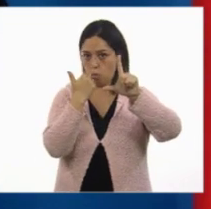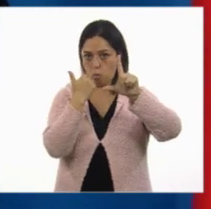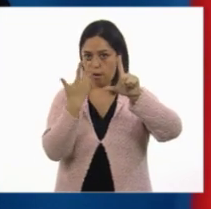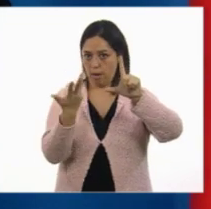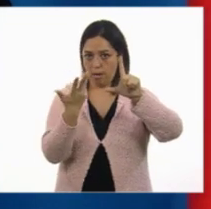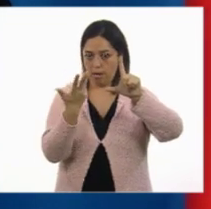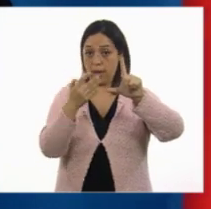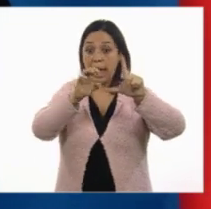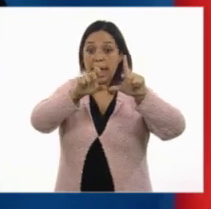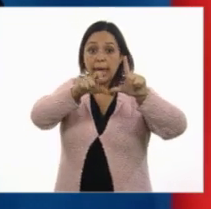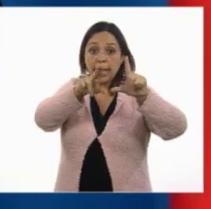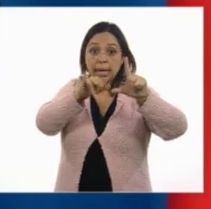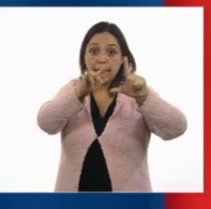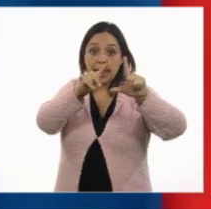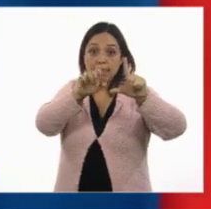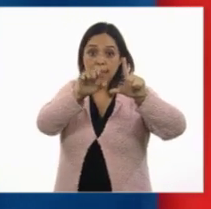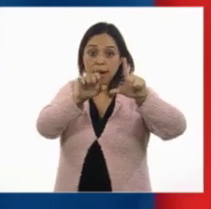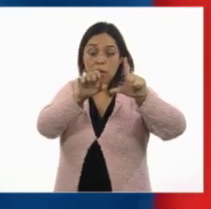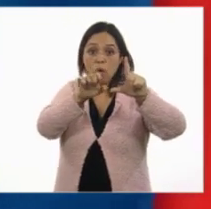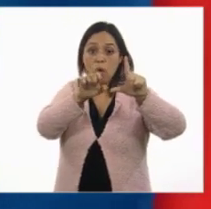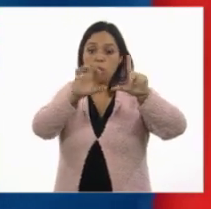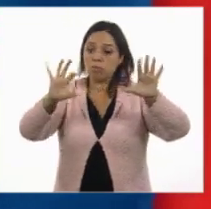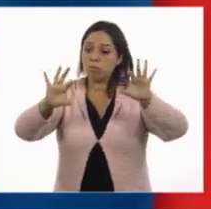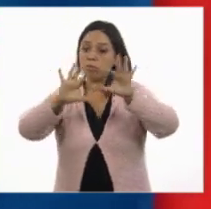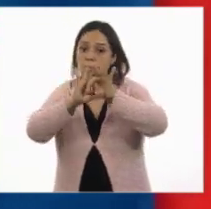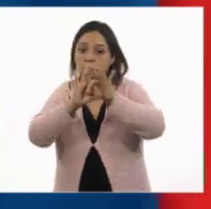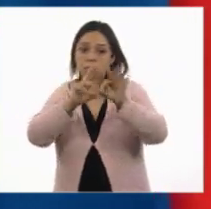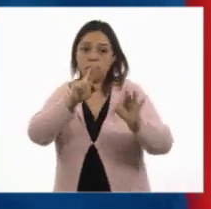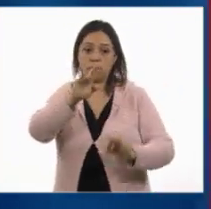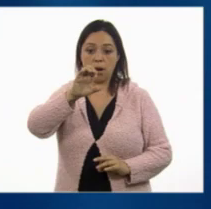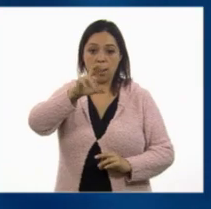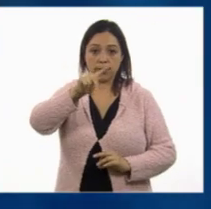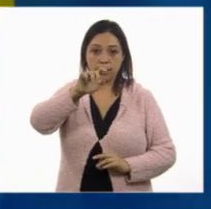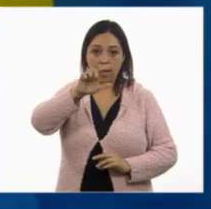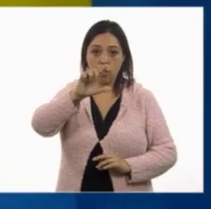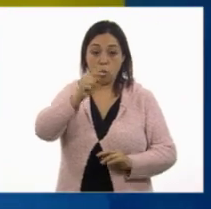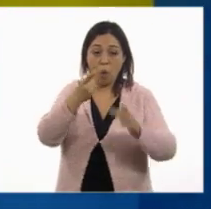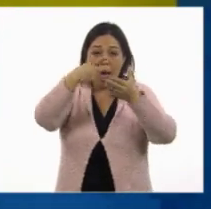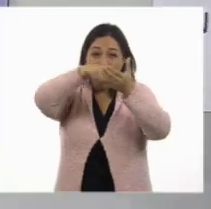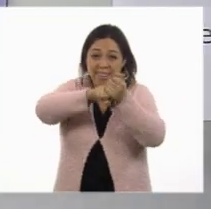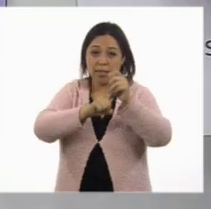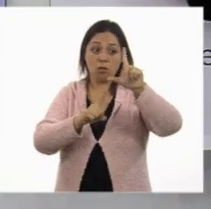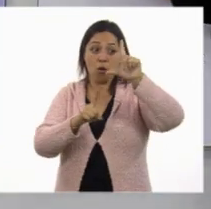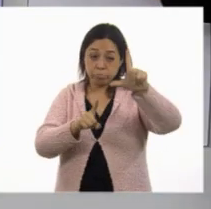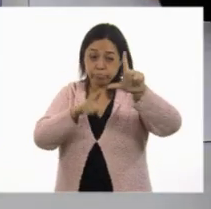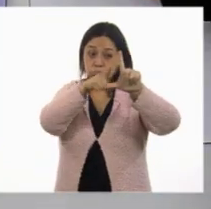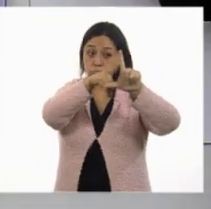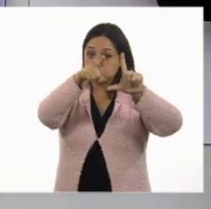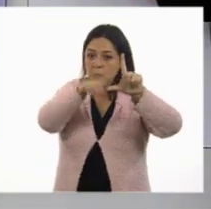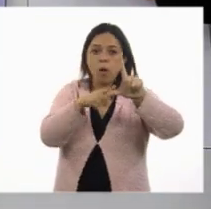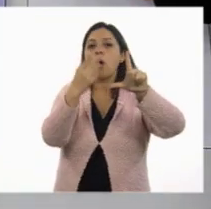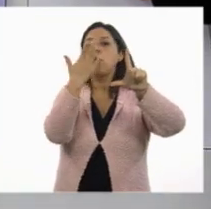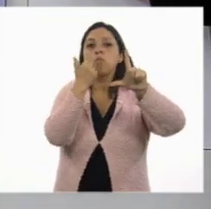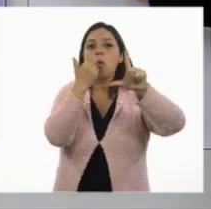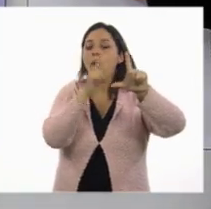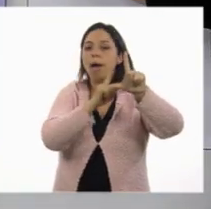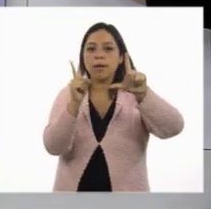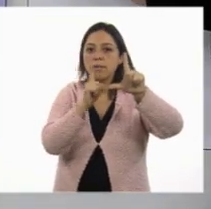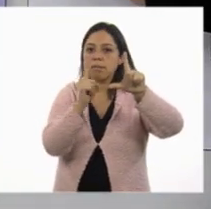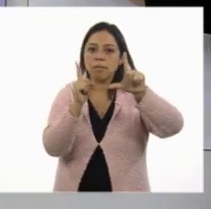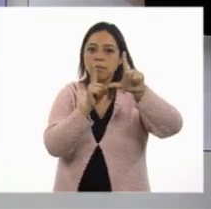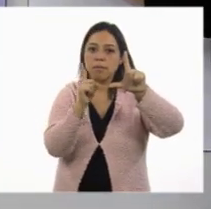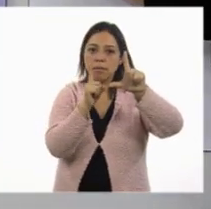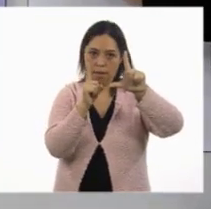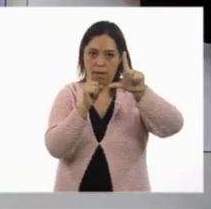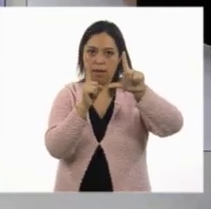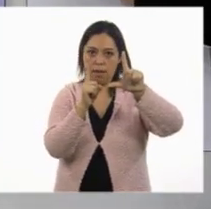triángulo equilátero que sea rectángulo. O sea, que te digan, no es un Tienes triángulo razón. rectángulo equilátero, no. No, ¿por qué? Porque un triángulo